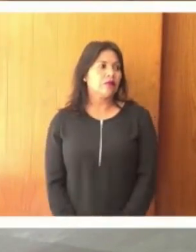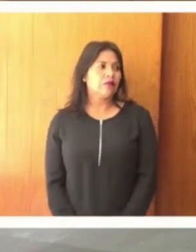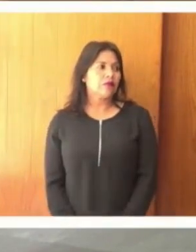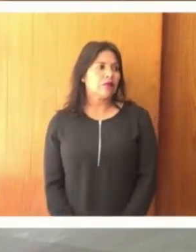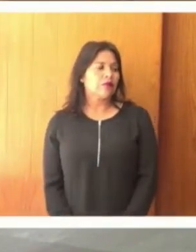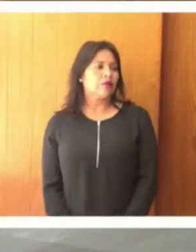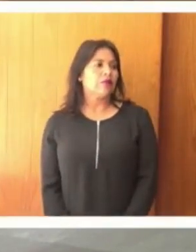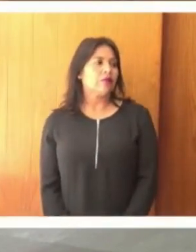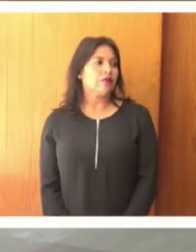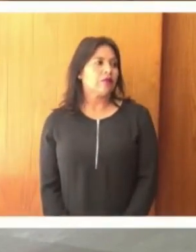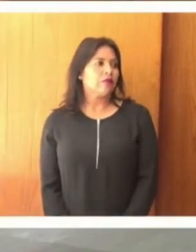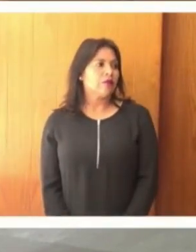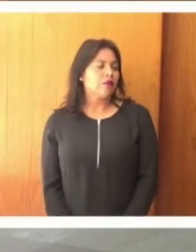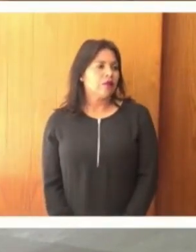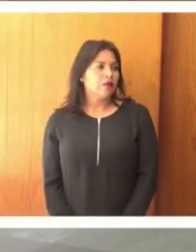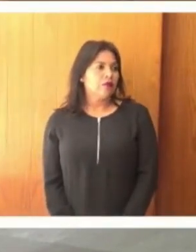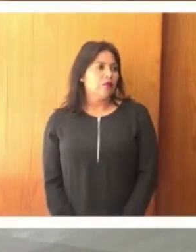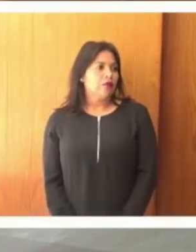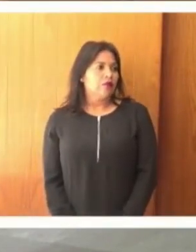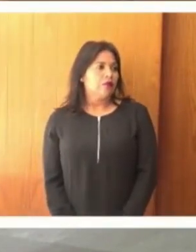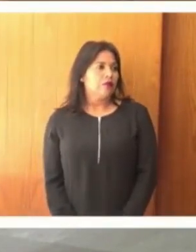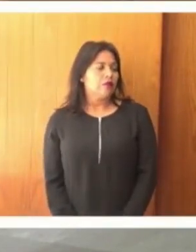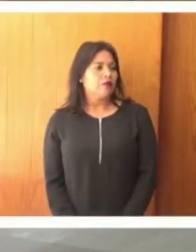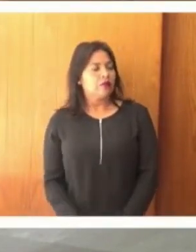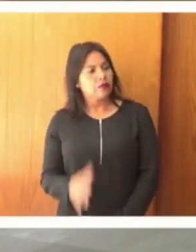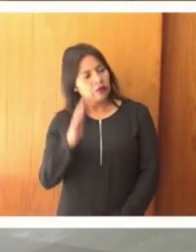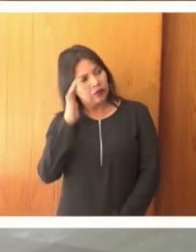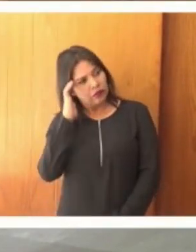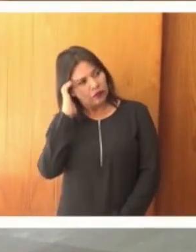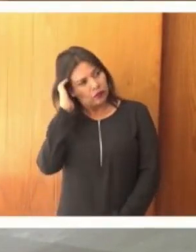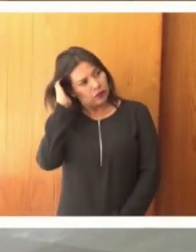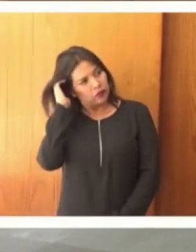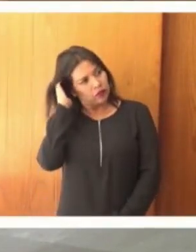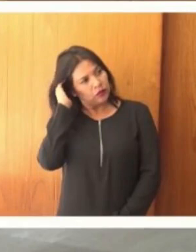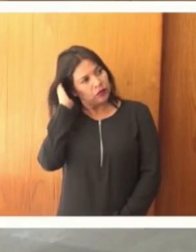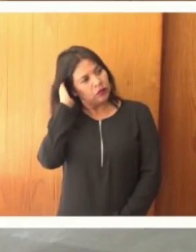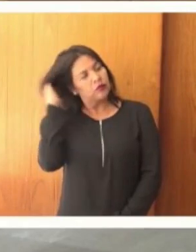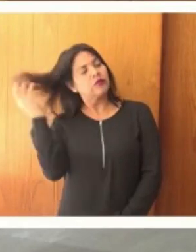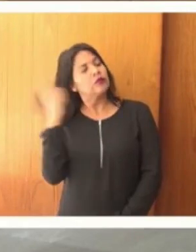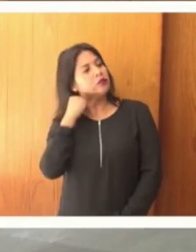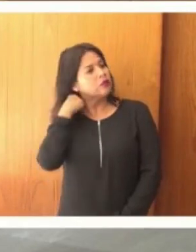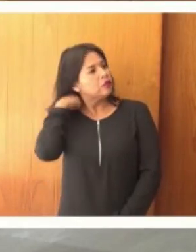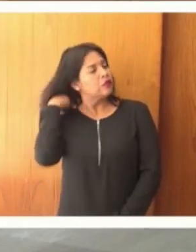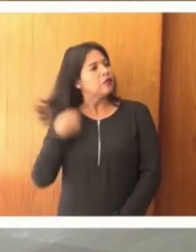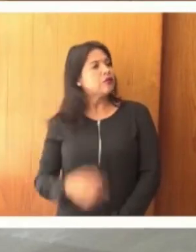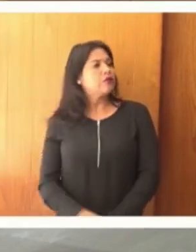saludo al presidente y a todos los comisionados de este gran instituto.